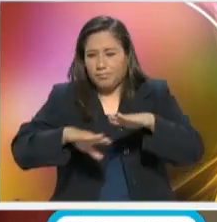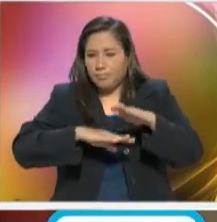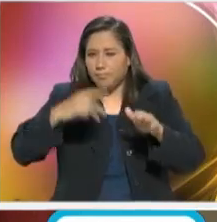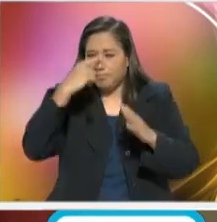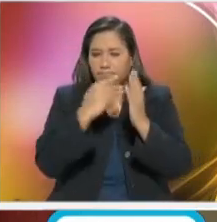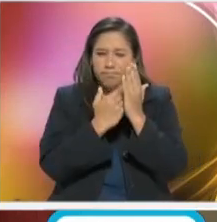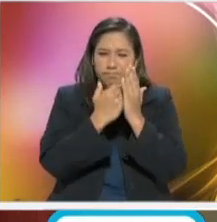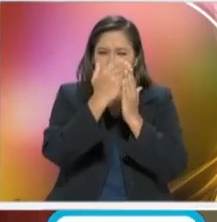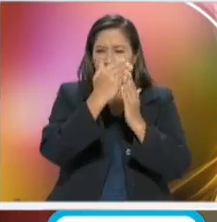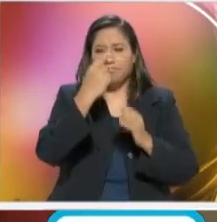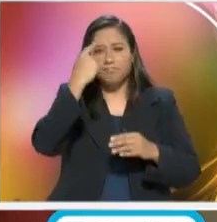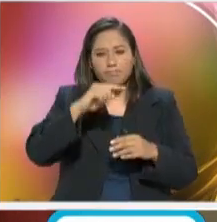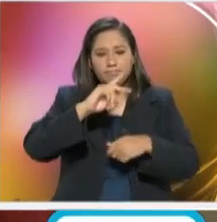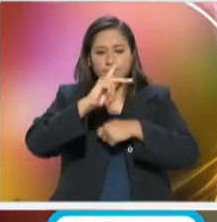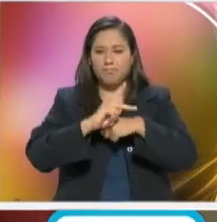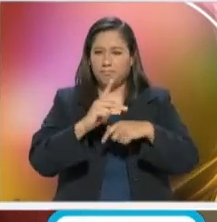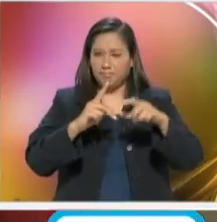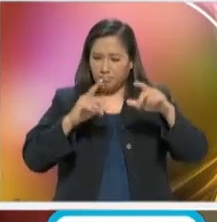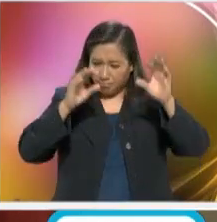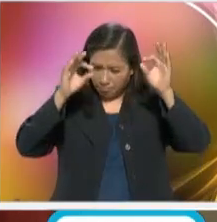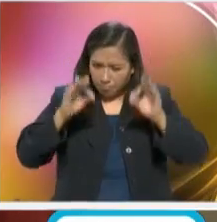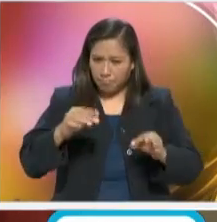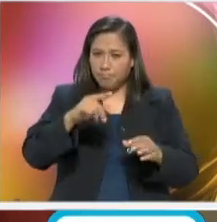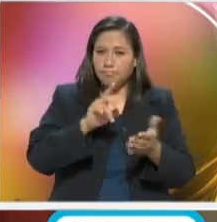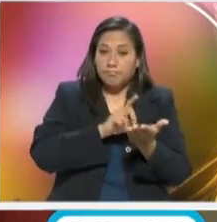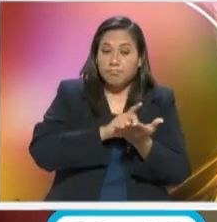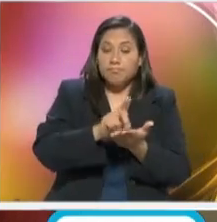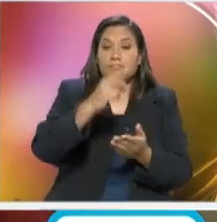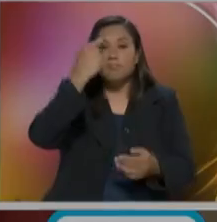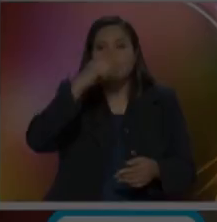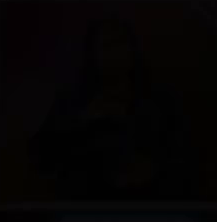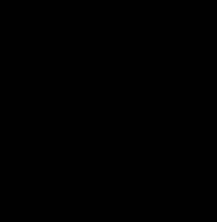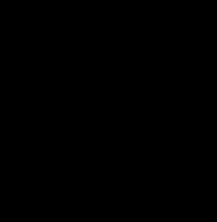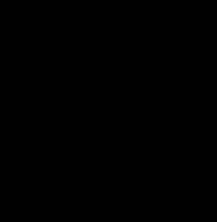para la construcción de una nación, un derecho además para todos nosotros.